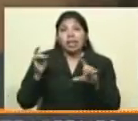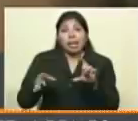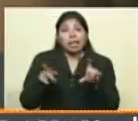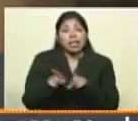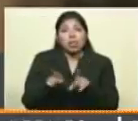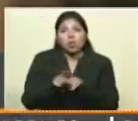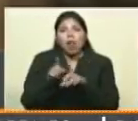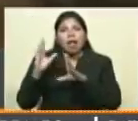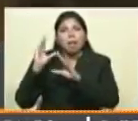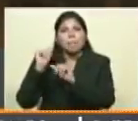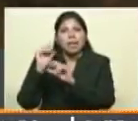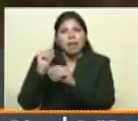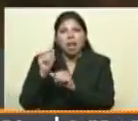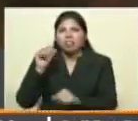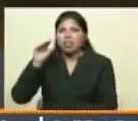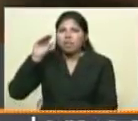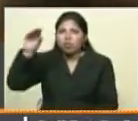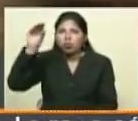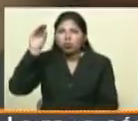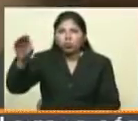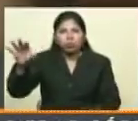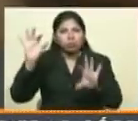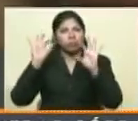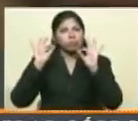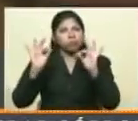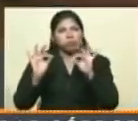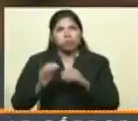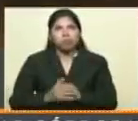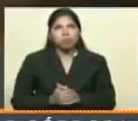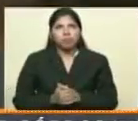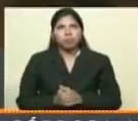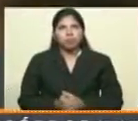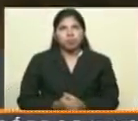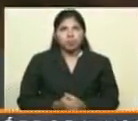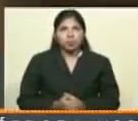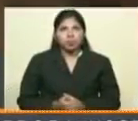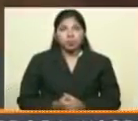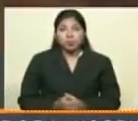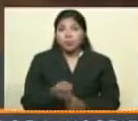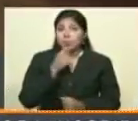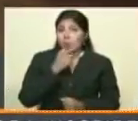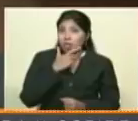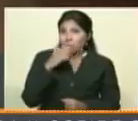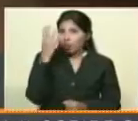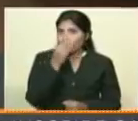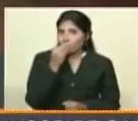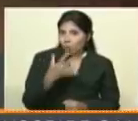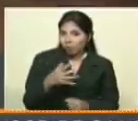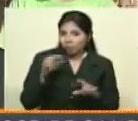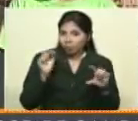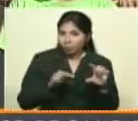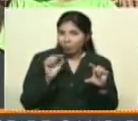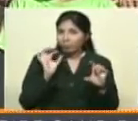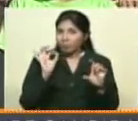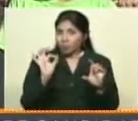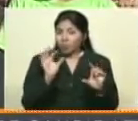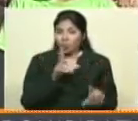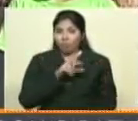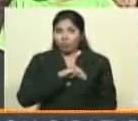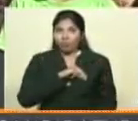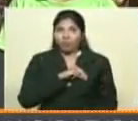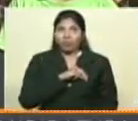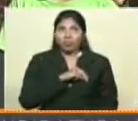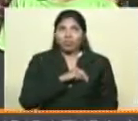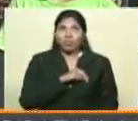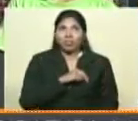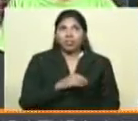y del futuro. Este es el carné del Partido Socialista Unido de Venezuela, muy bonito de paz. Dice al frente,